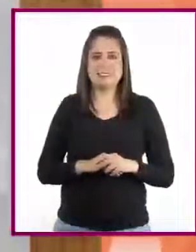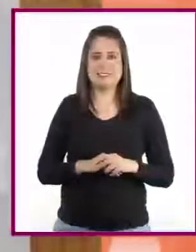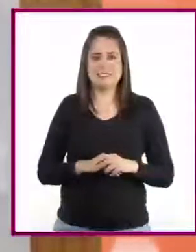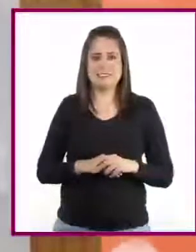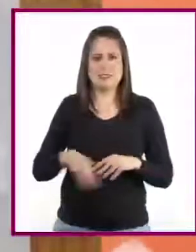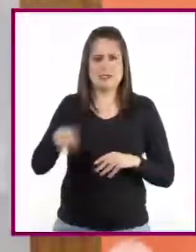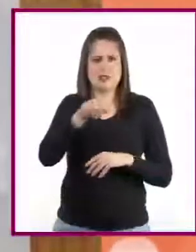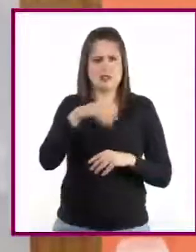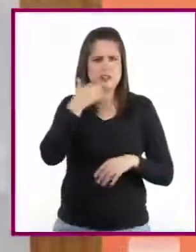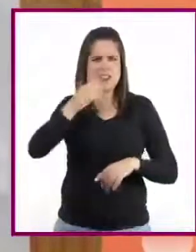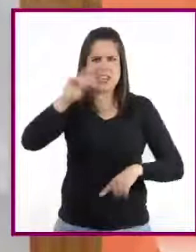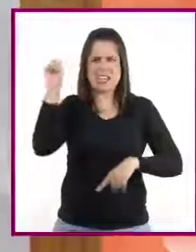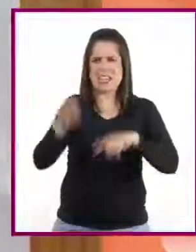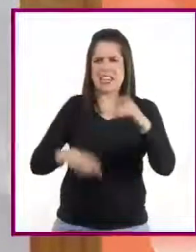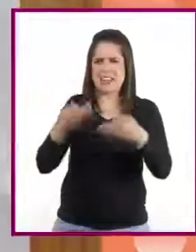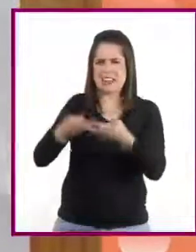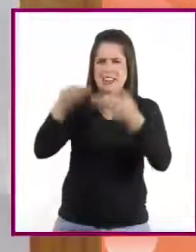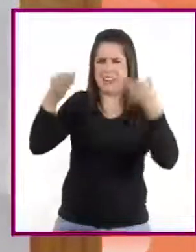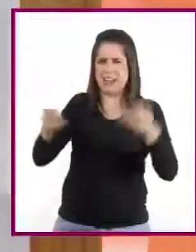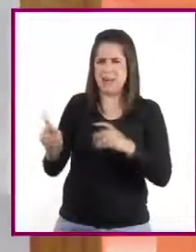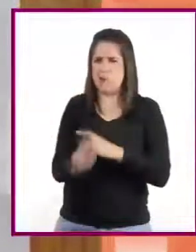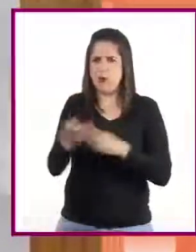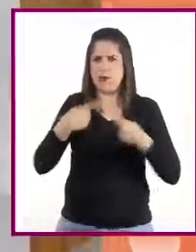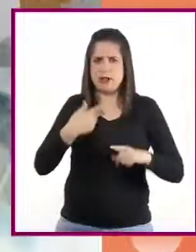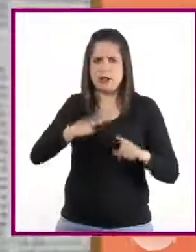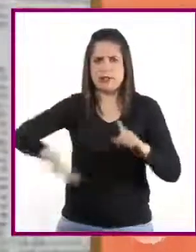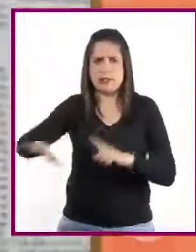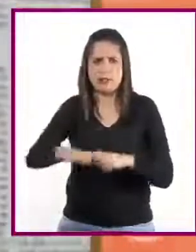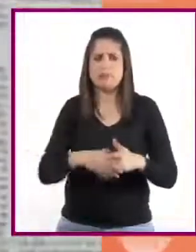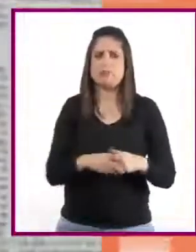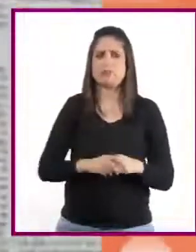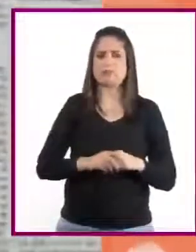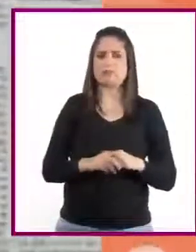Quieren quitar su tierra a ejidatarios.